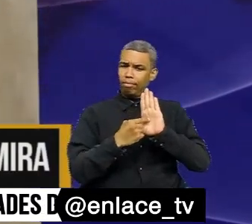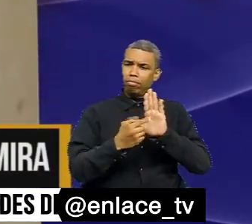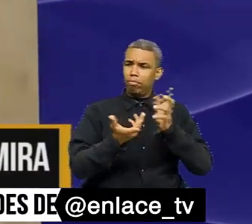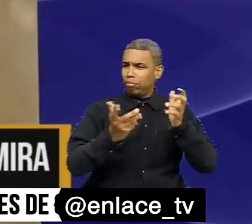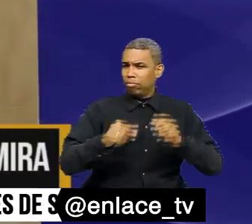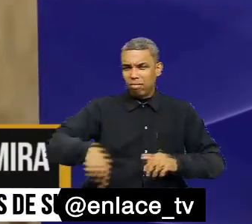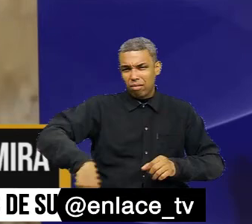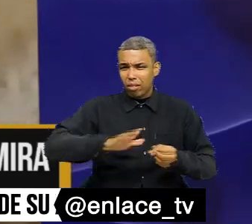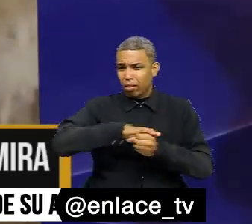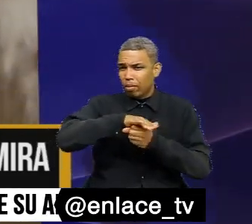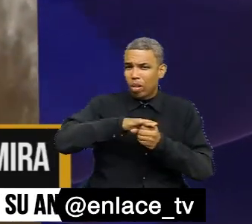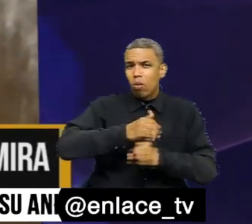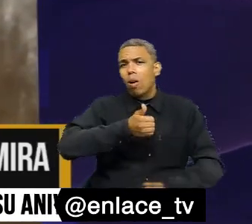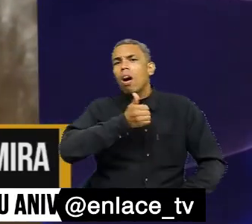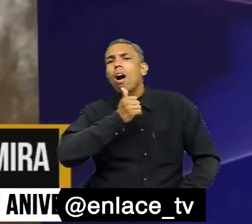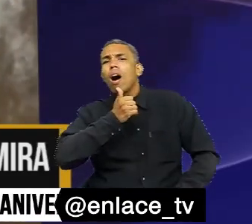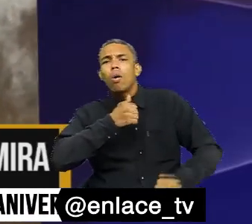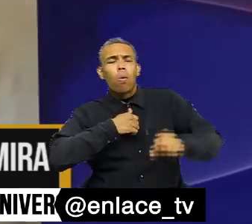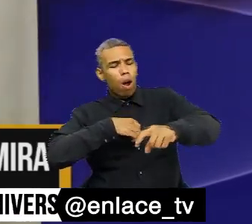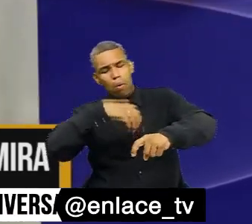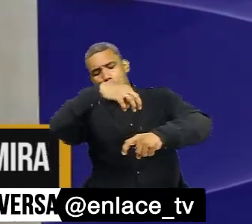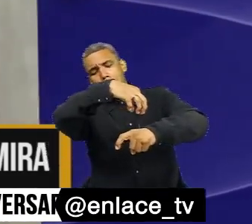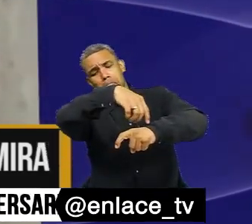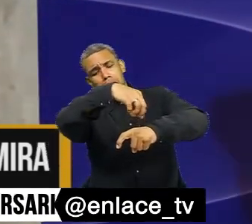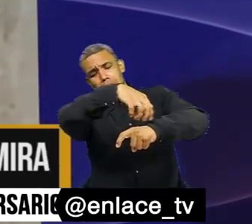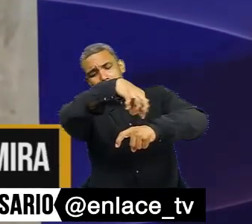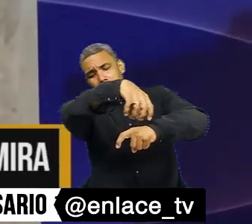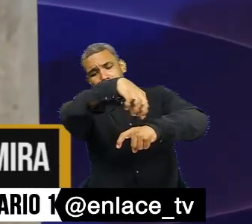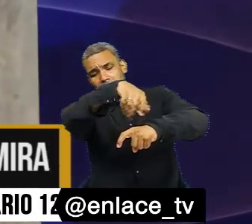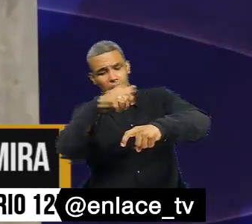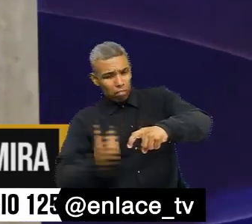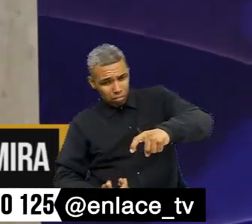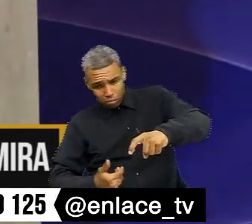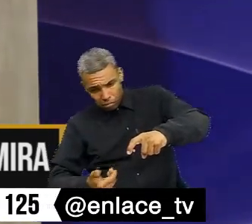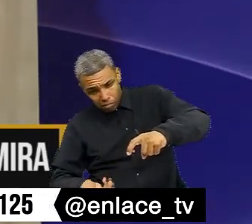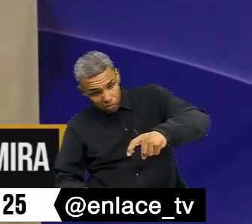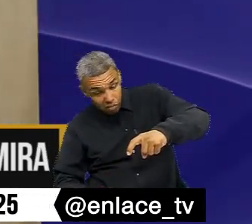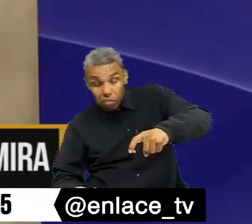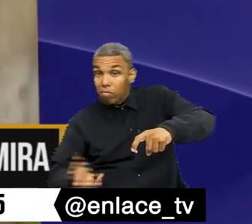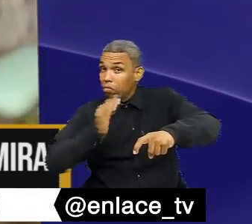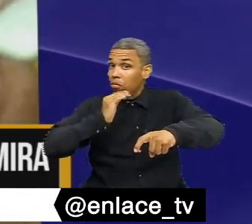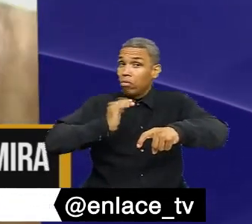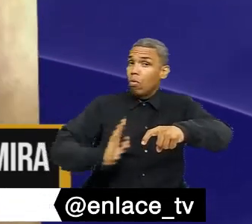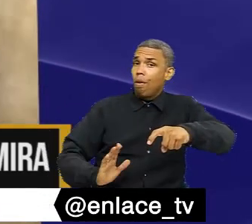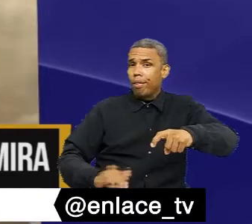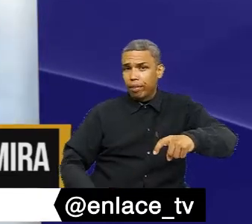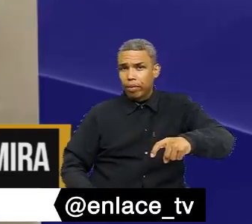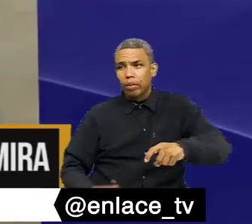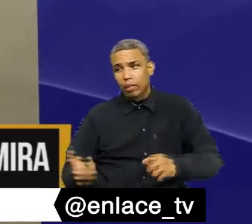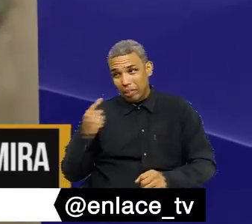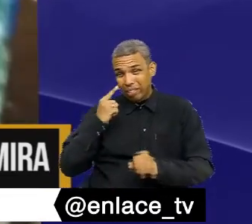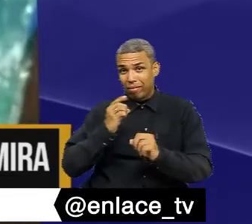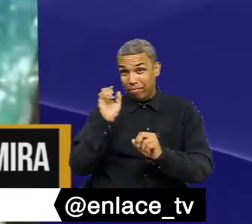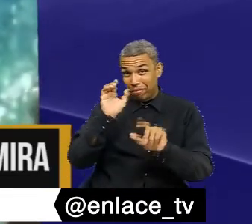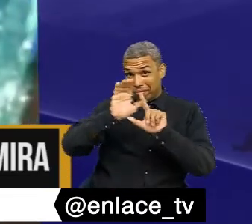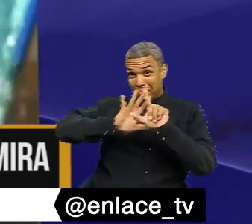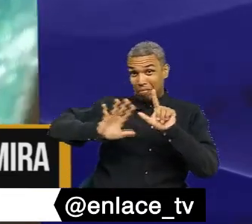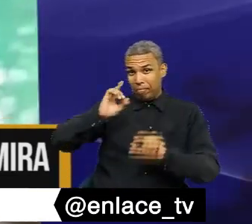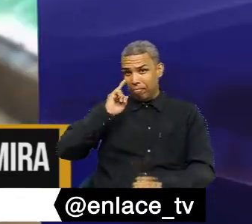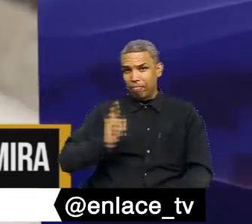de agua potable y para hacer uso de este deben recolectar agua a altas horas de la noche para sus quehaceres. Tiramos el